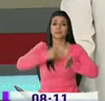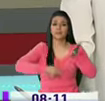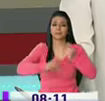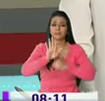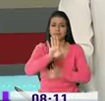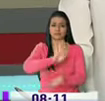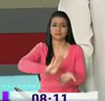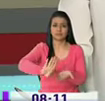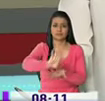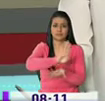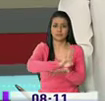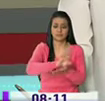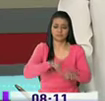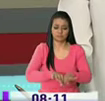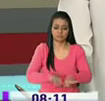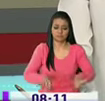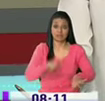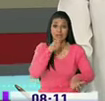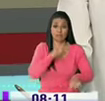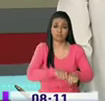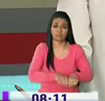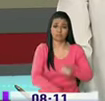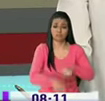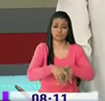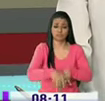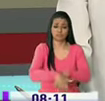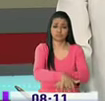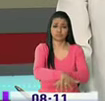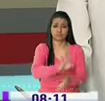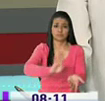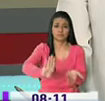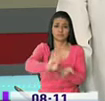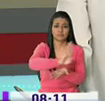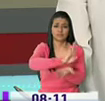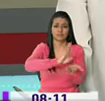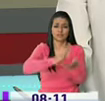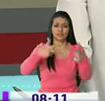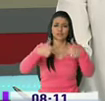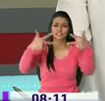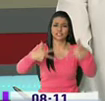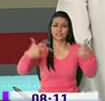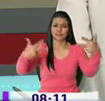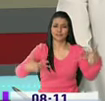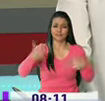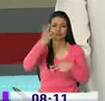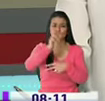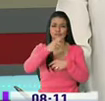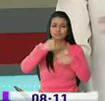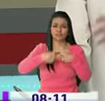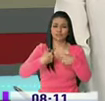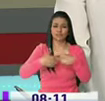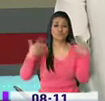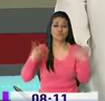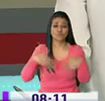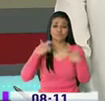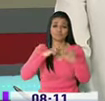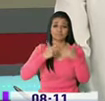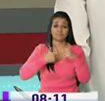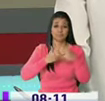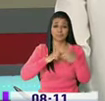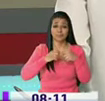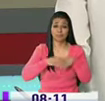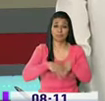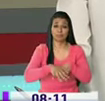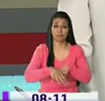su barrio. Una fuga de agua ubicada en el barrio San Mateo, en el sector de Chillo Gallo, esto al sur de la capital, causa múltiples problemas.